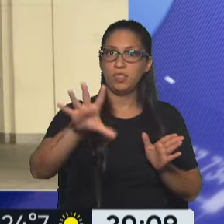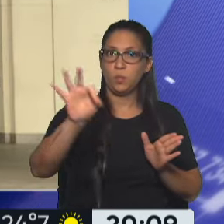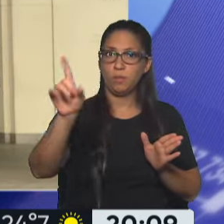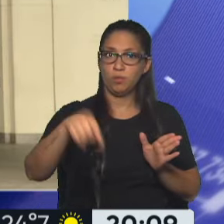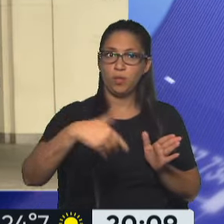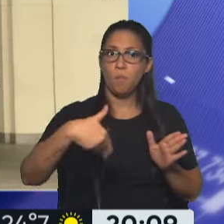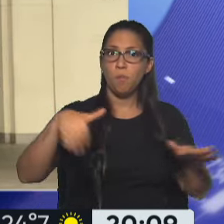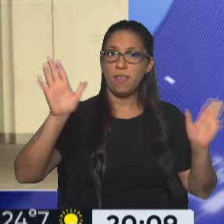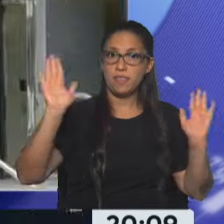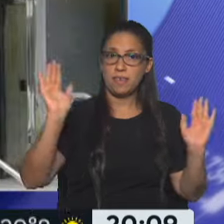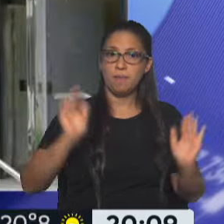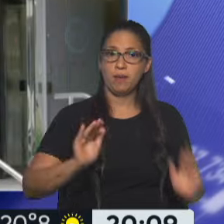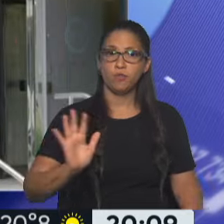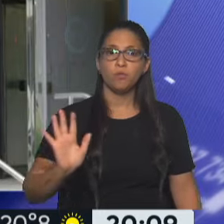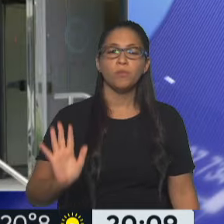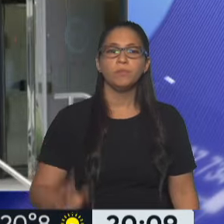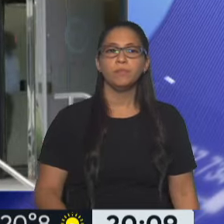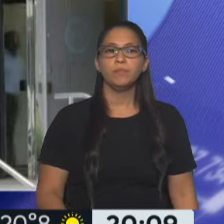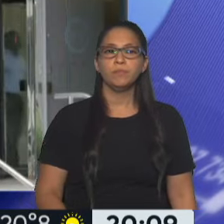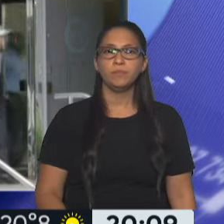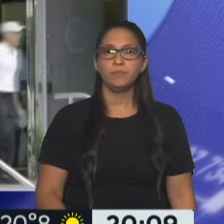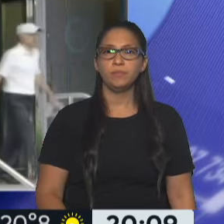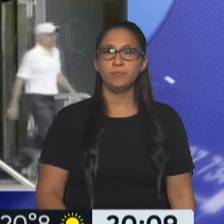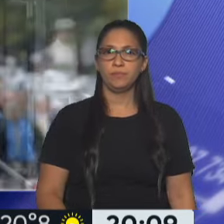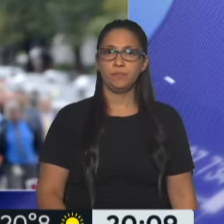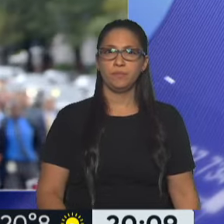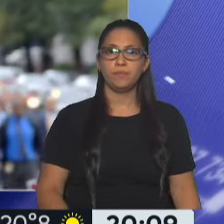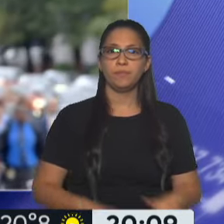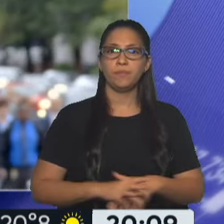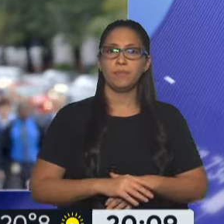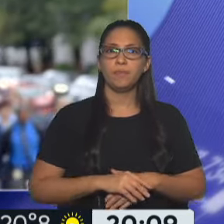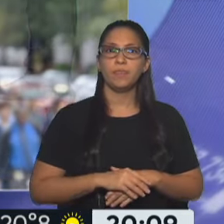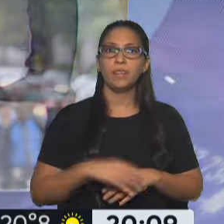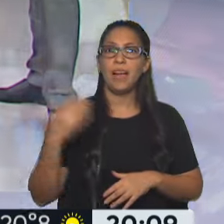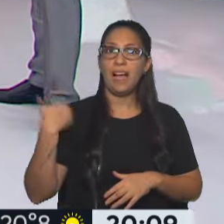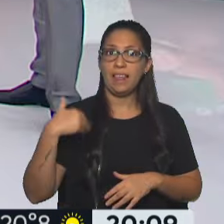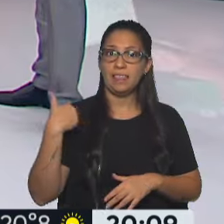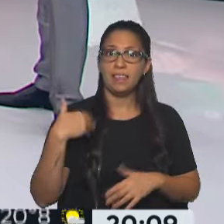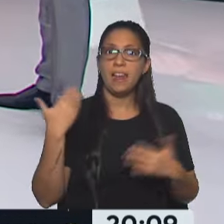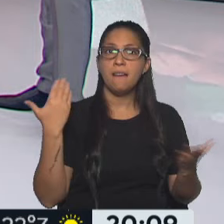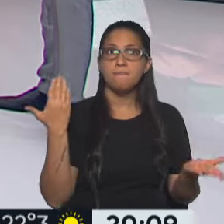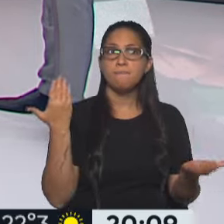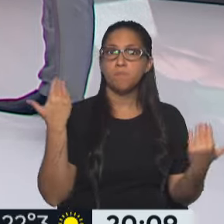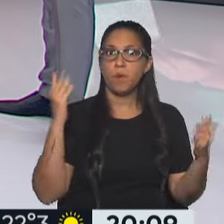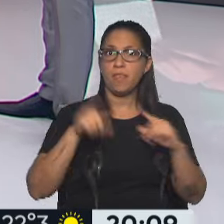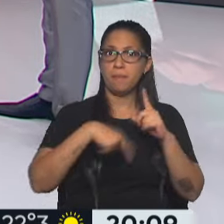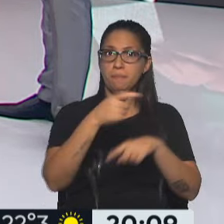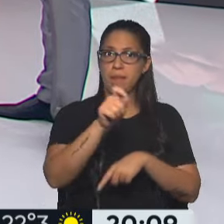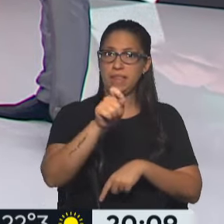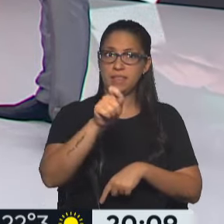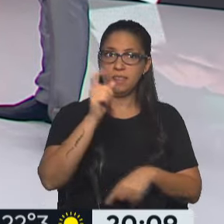150%. Recordemos que es muy difícil que Argentina, el gobierno, logre el mes que viene